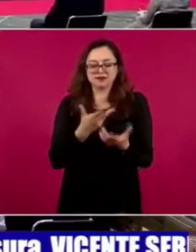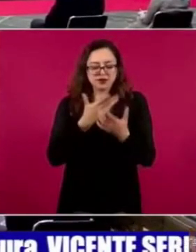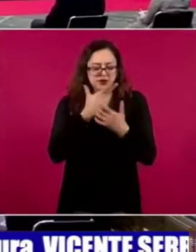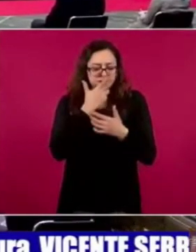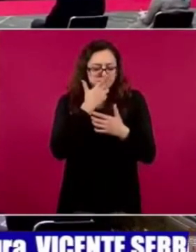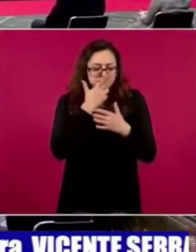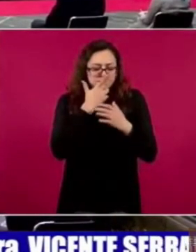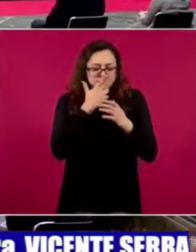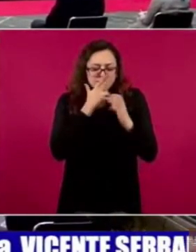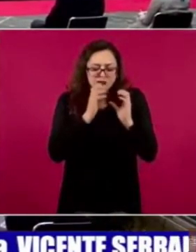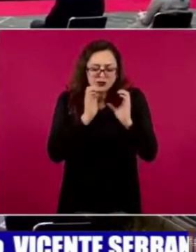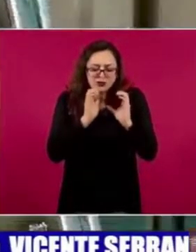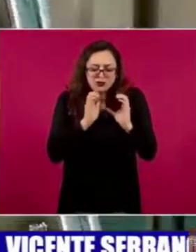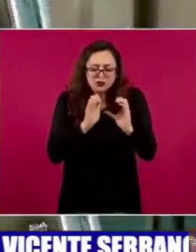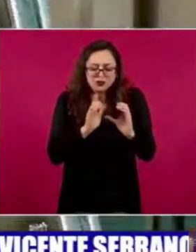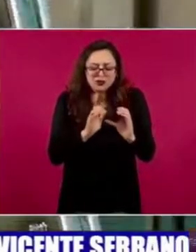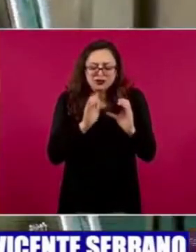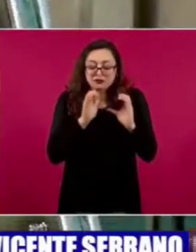conservo